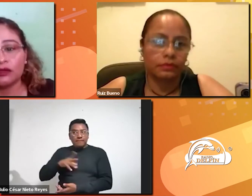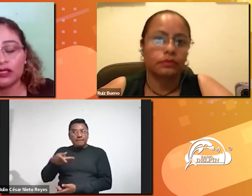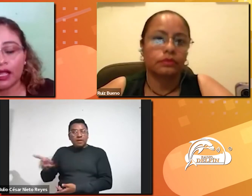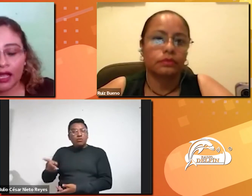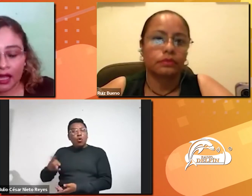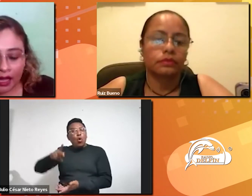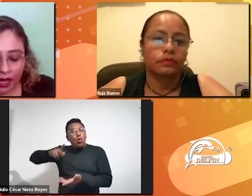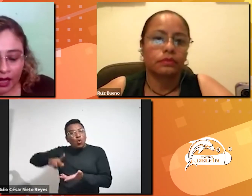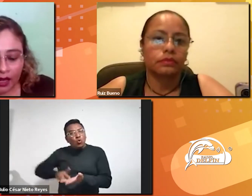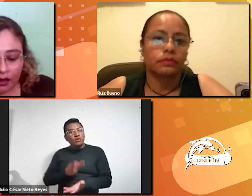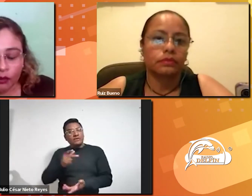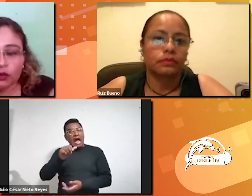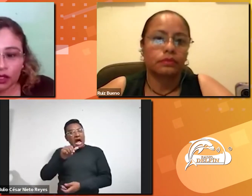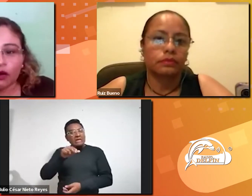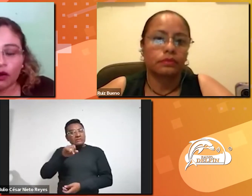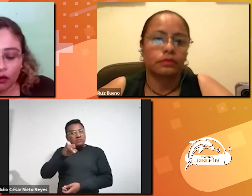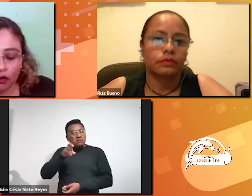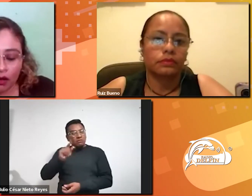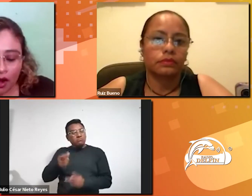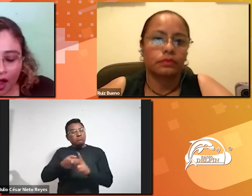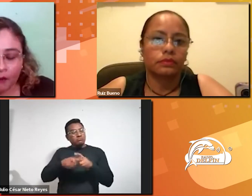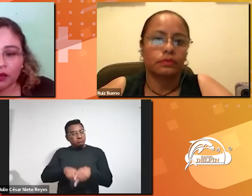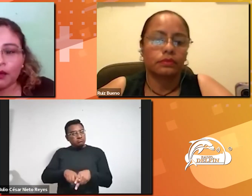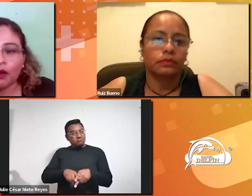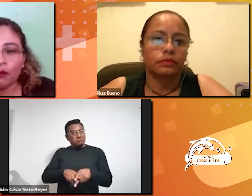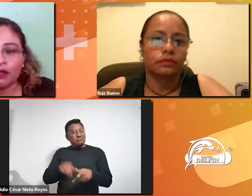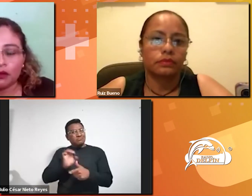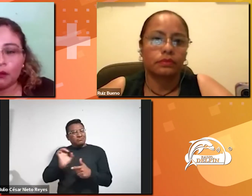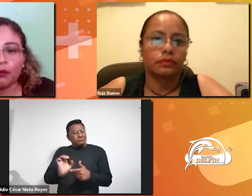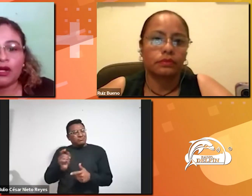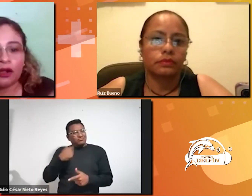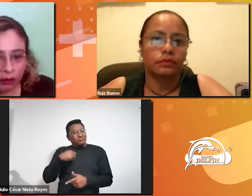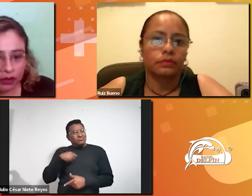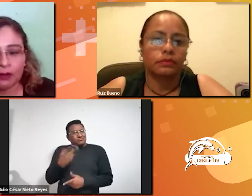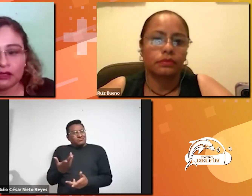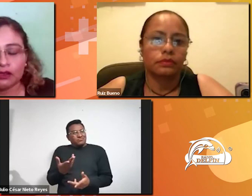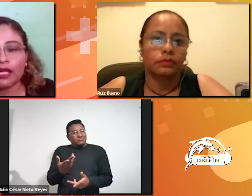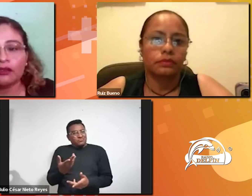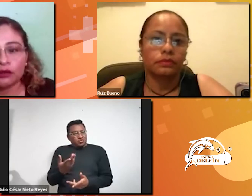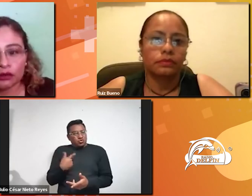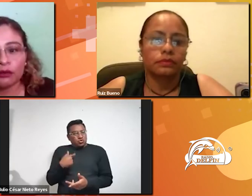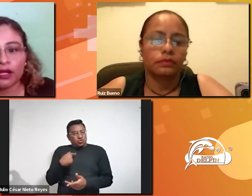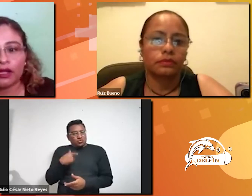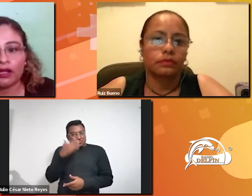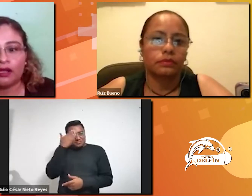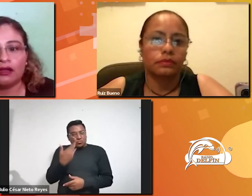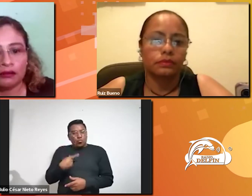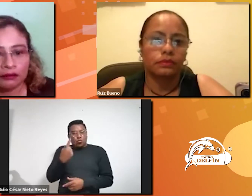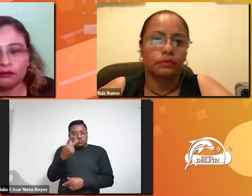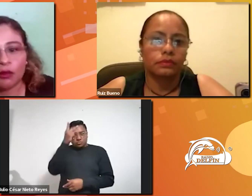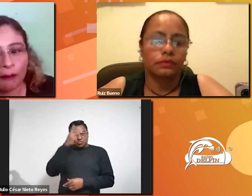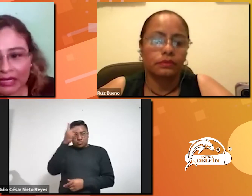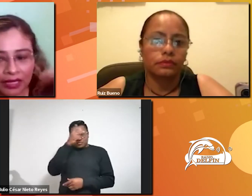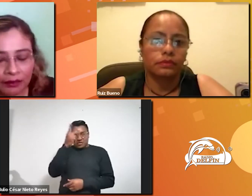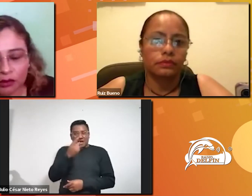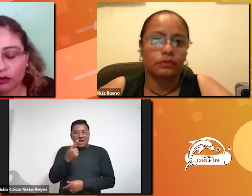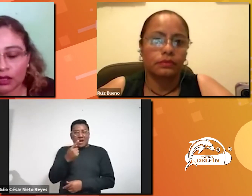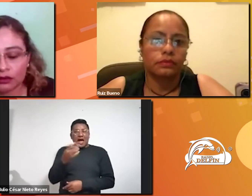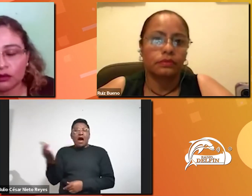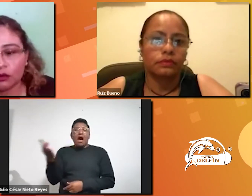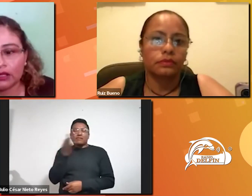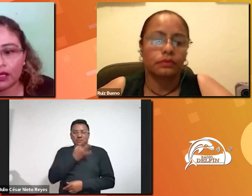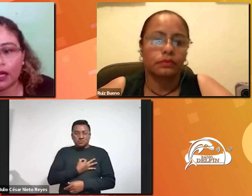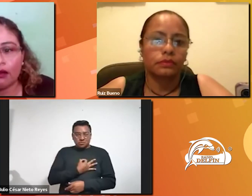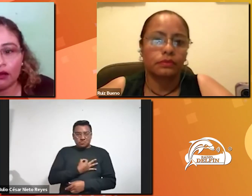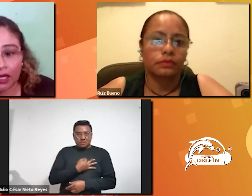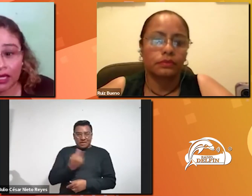vuelven a caer. Entonces, un psicólogo a mí me comentó, porque como te mencioné, yo estuve con pandemia y todo